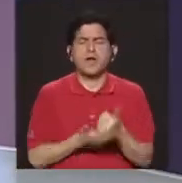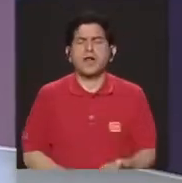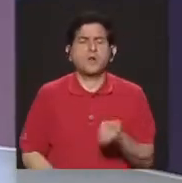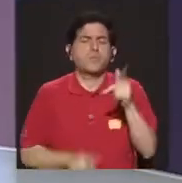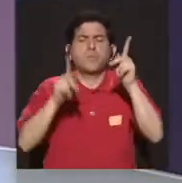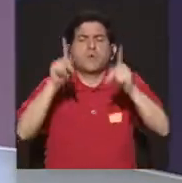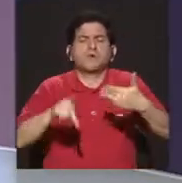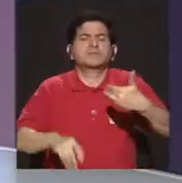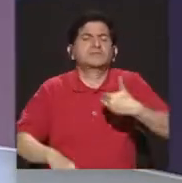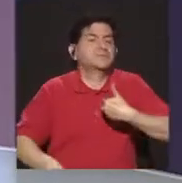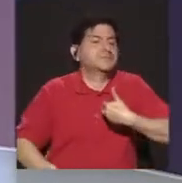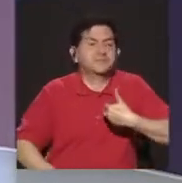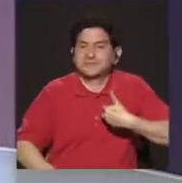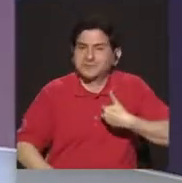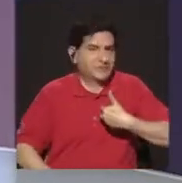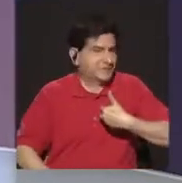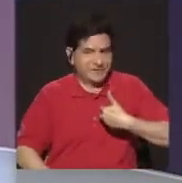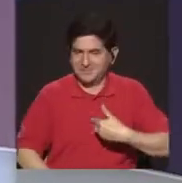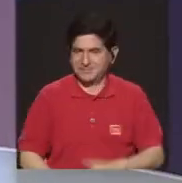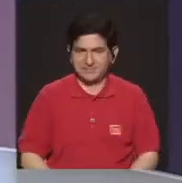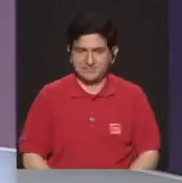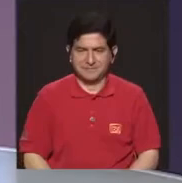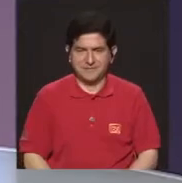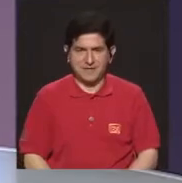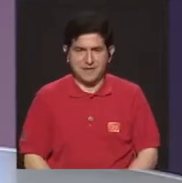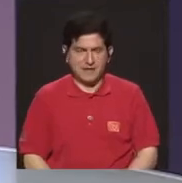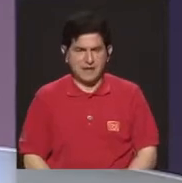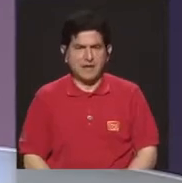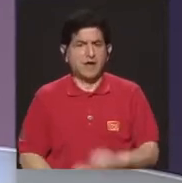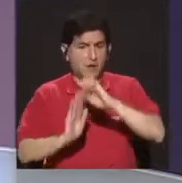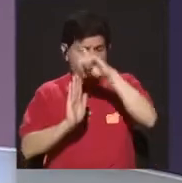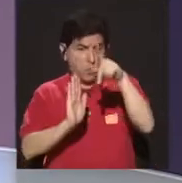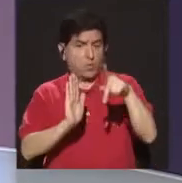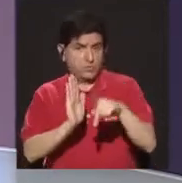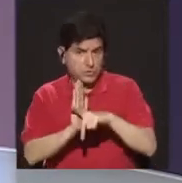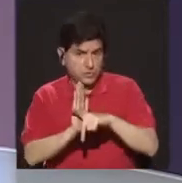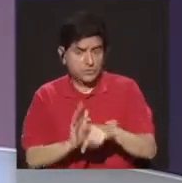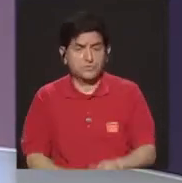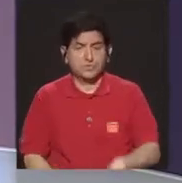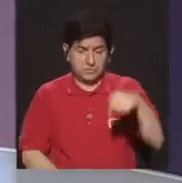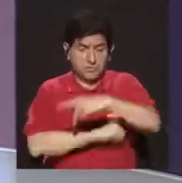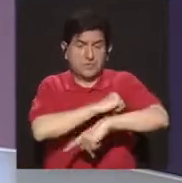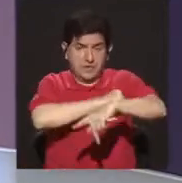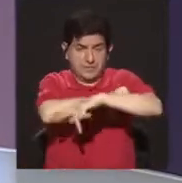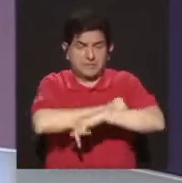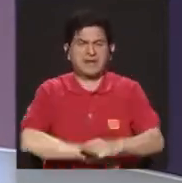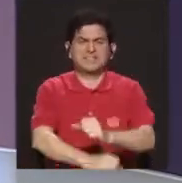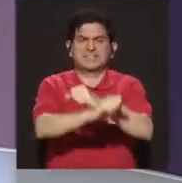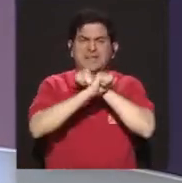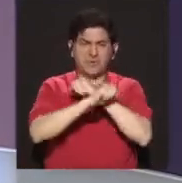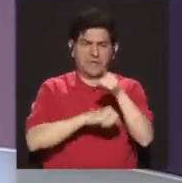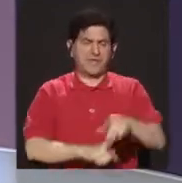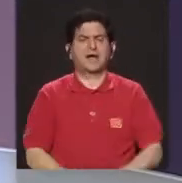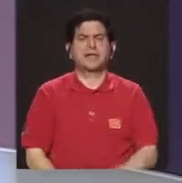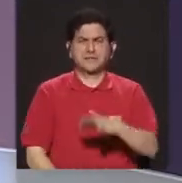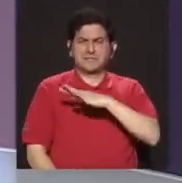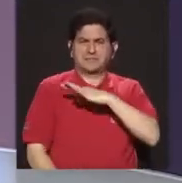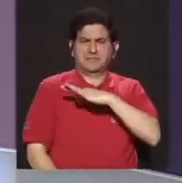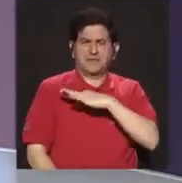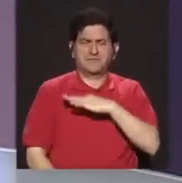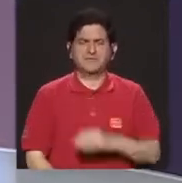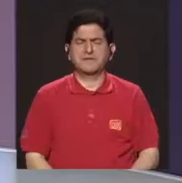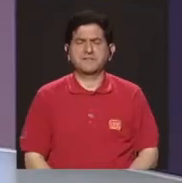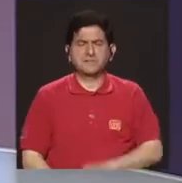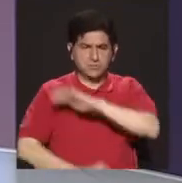cuantos o deberían dejarse unos cuantos pero que más bien la constitución política incluso de nuestro país garantiza que es un bien que pertenece al estado